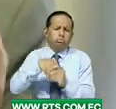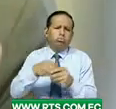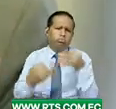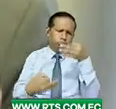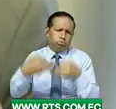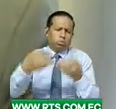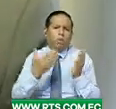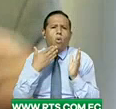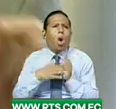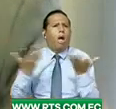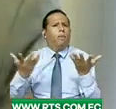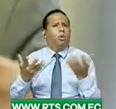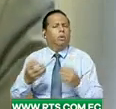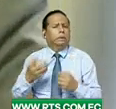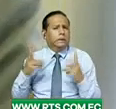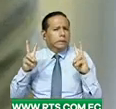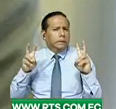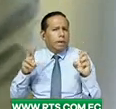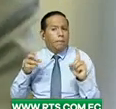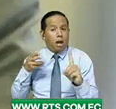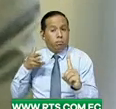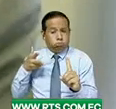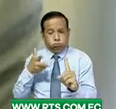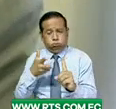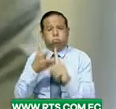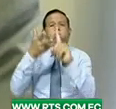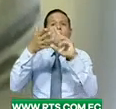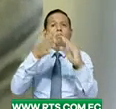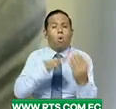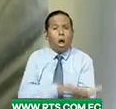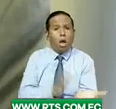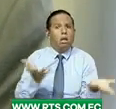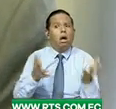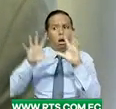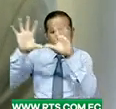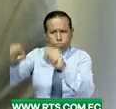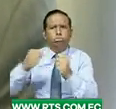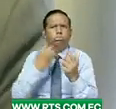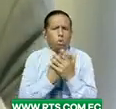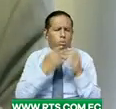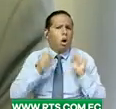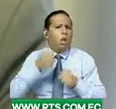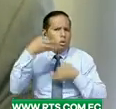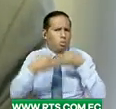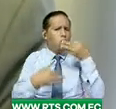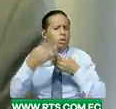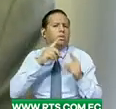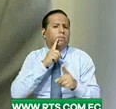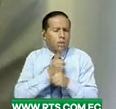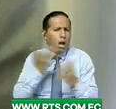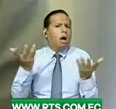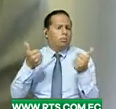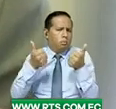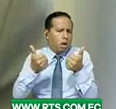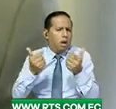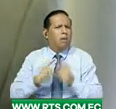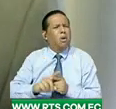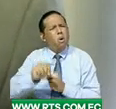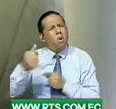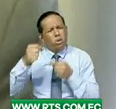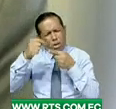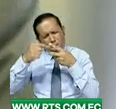los delitos de tránsito tienen que ser conocidos por los jueces porque tienen pena privativa de la libertad y porque han producido la muerte. Pero las